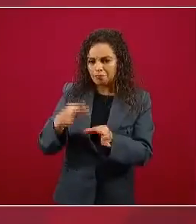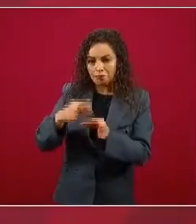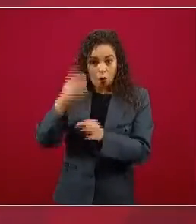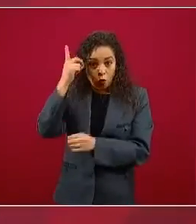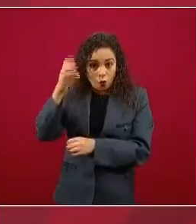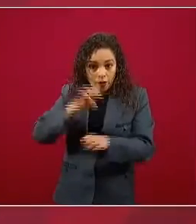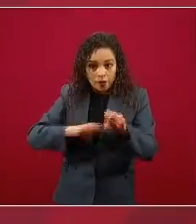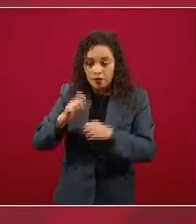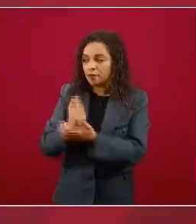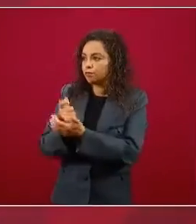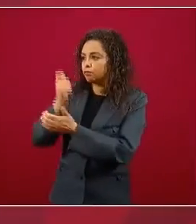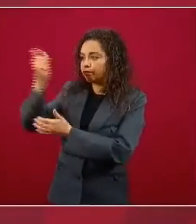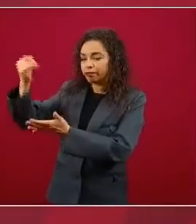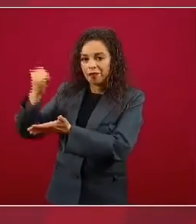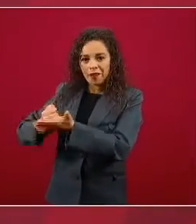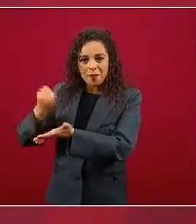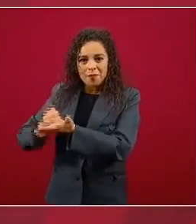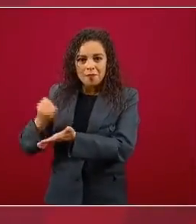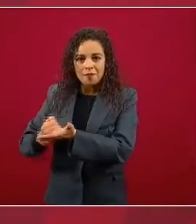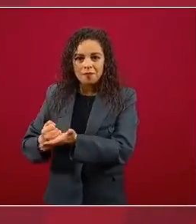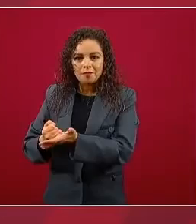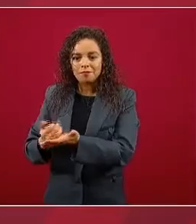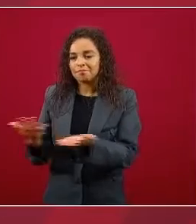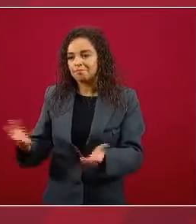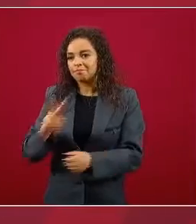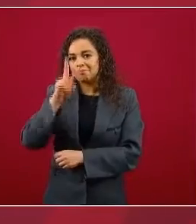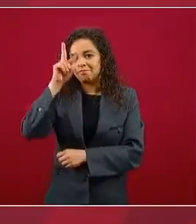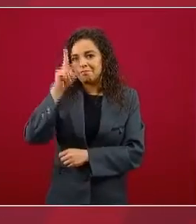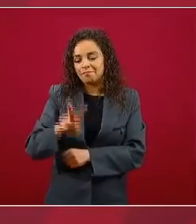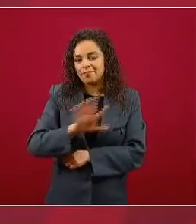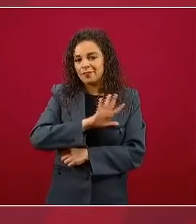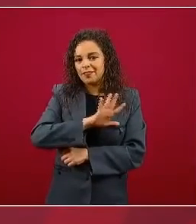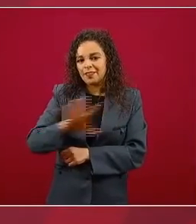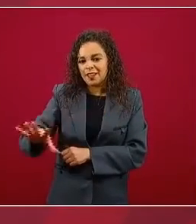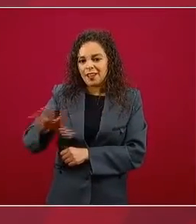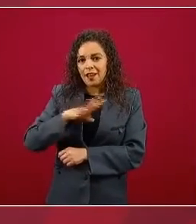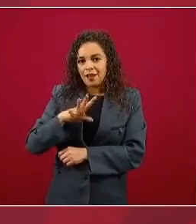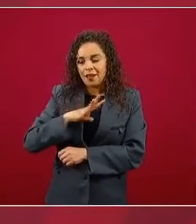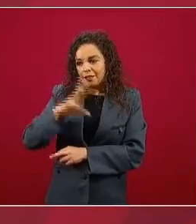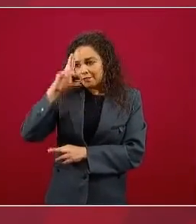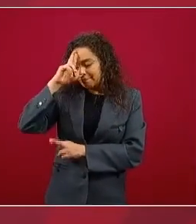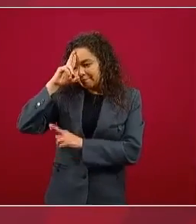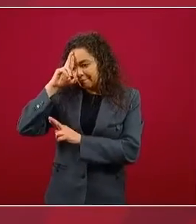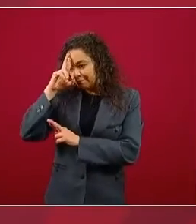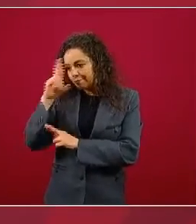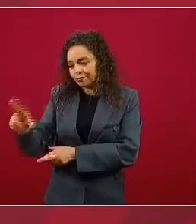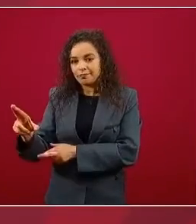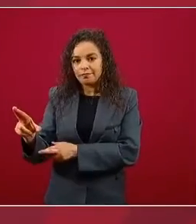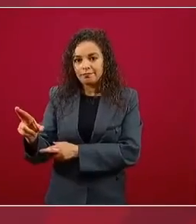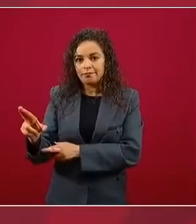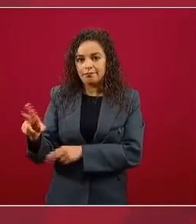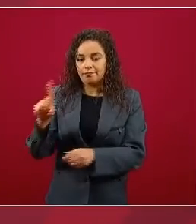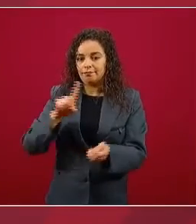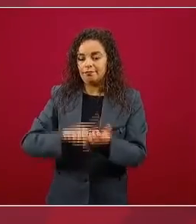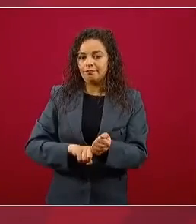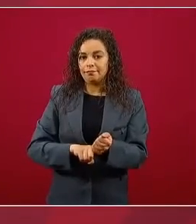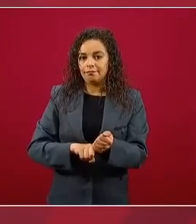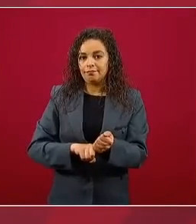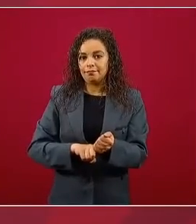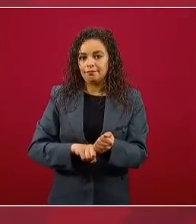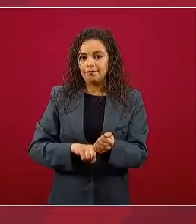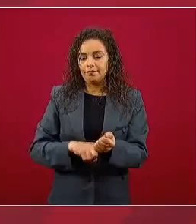ya tiene un sitio de honor en la sociedad.